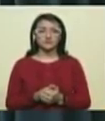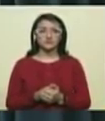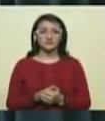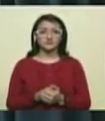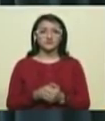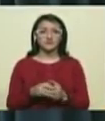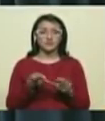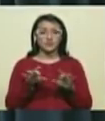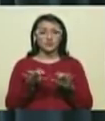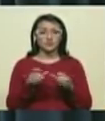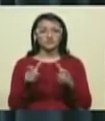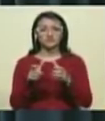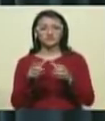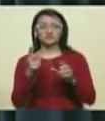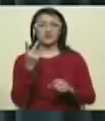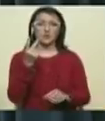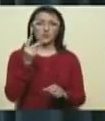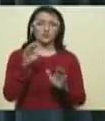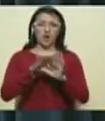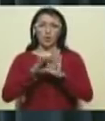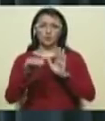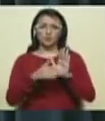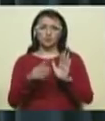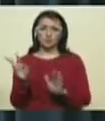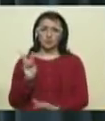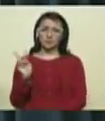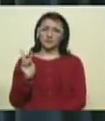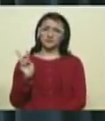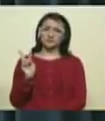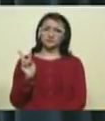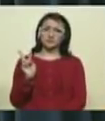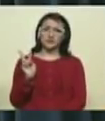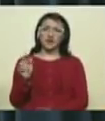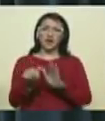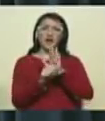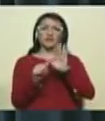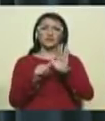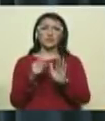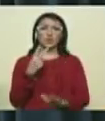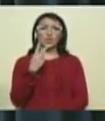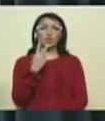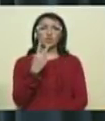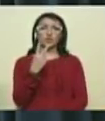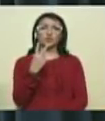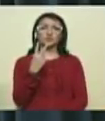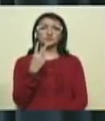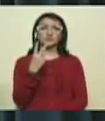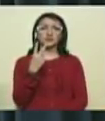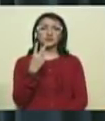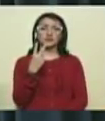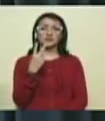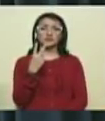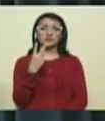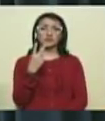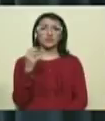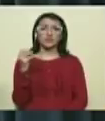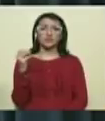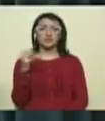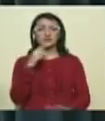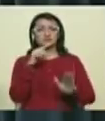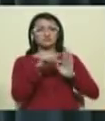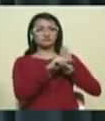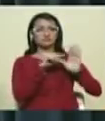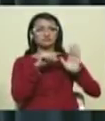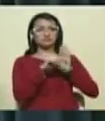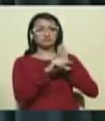Sección segunda de la Constitución de la República Bolivariana de Venezuela, artículo 236. Son atribuciones